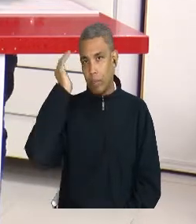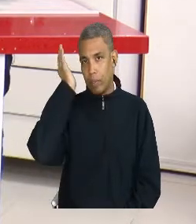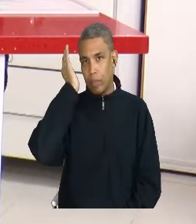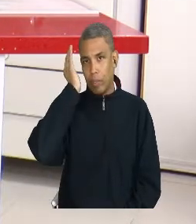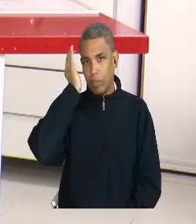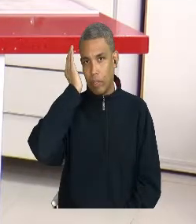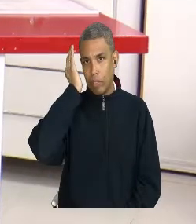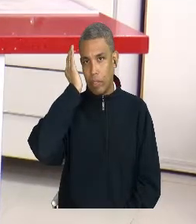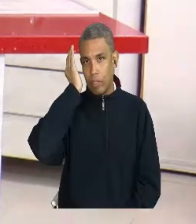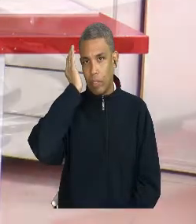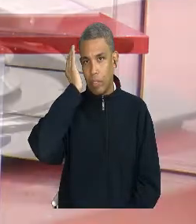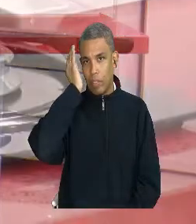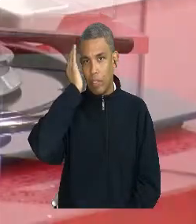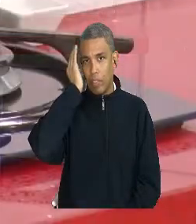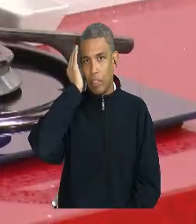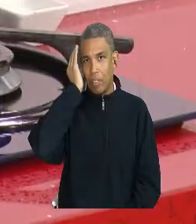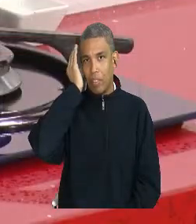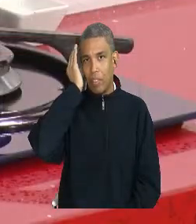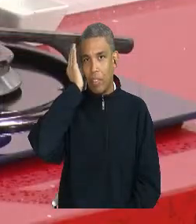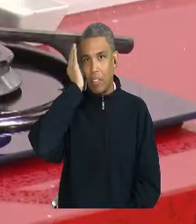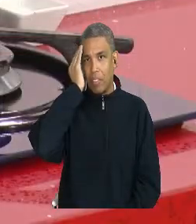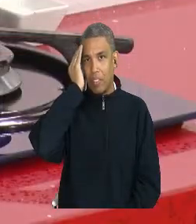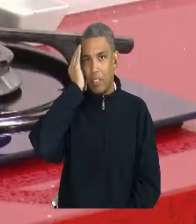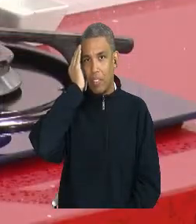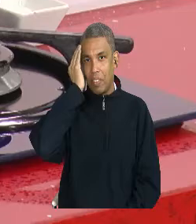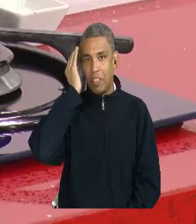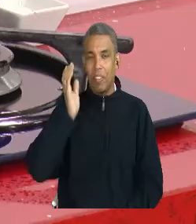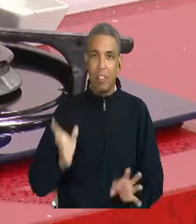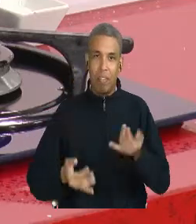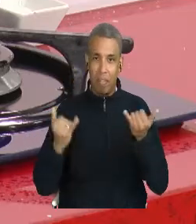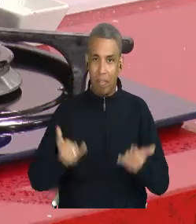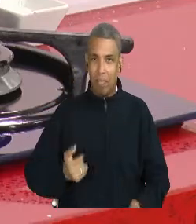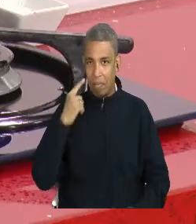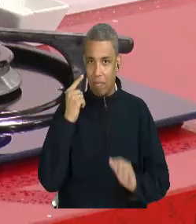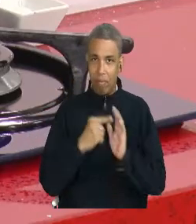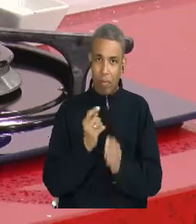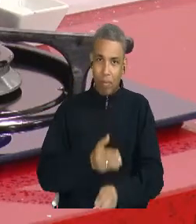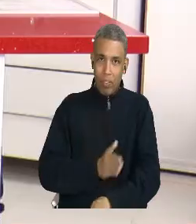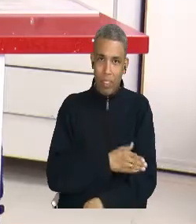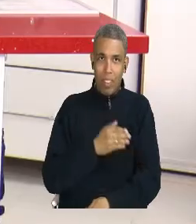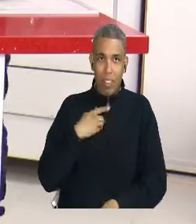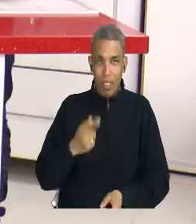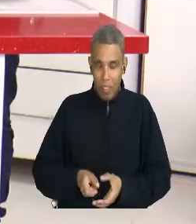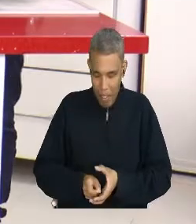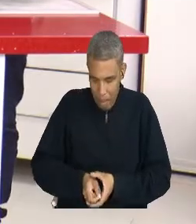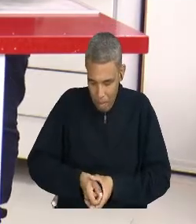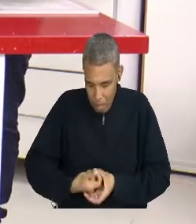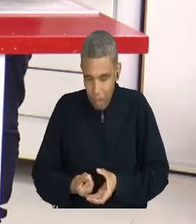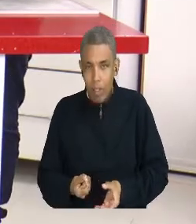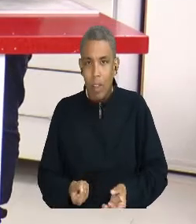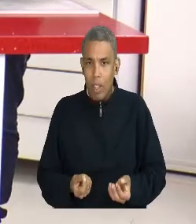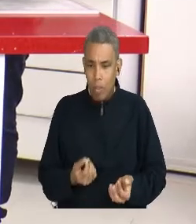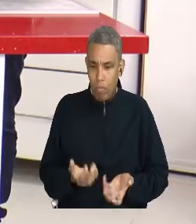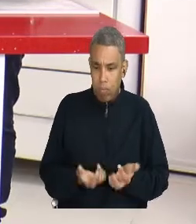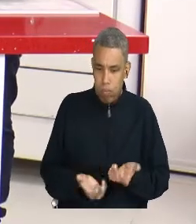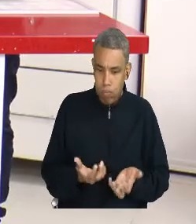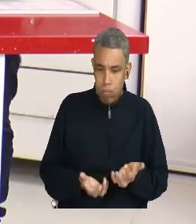que previamente la cociné, la partí en cubos y la cociné, ¿ok? Ver, si la cociné al vapor con salecita,